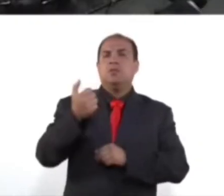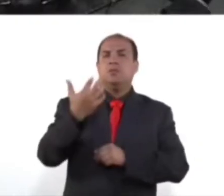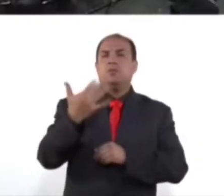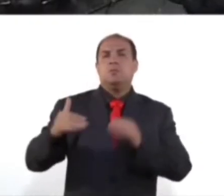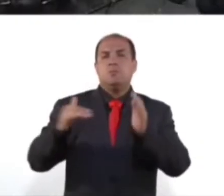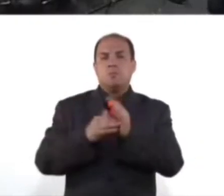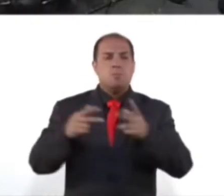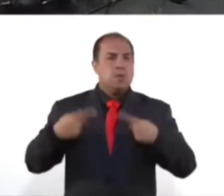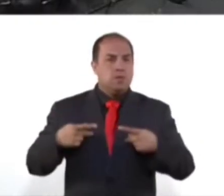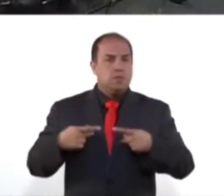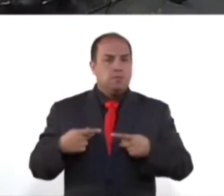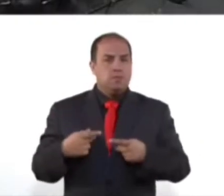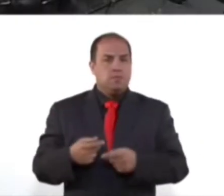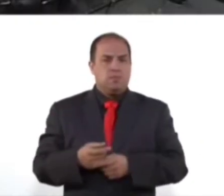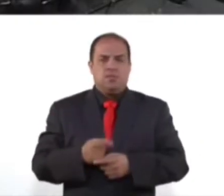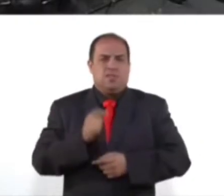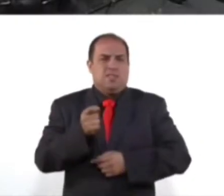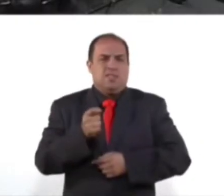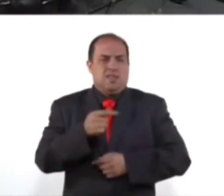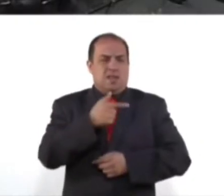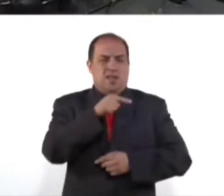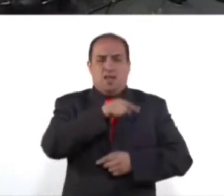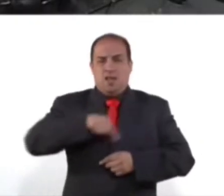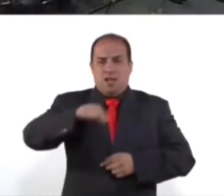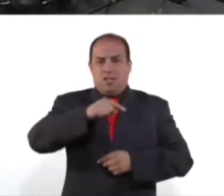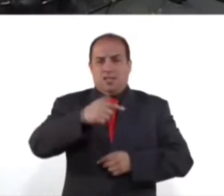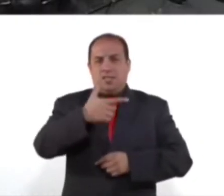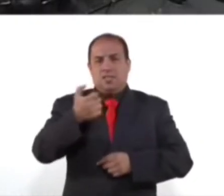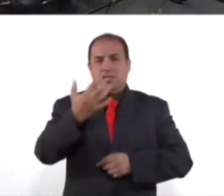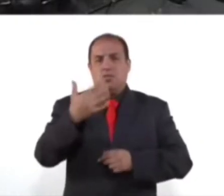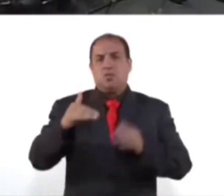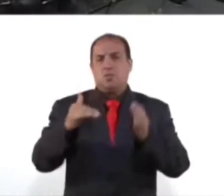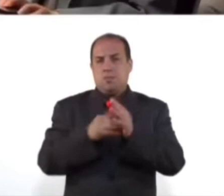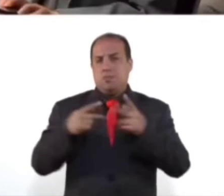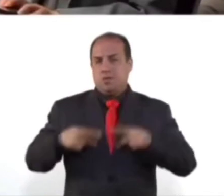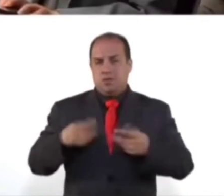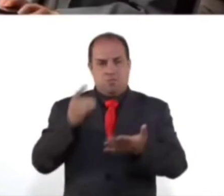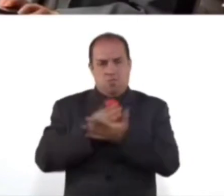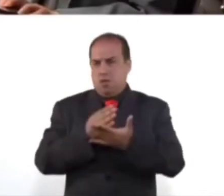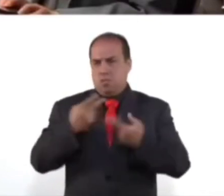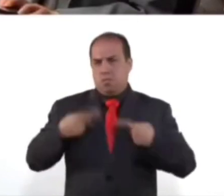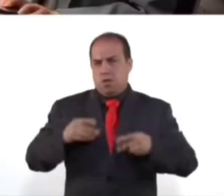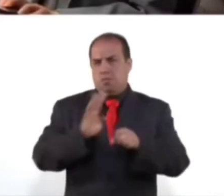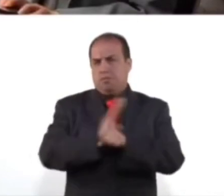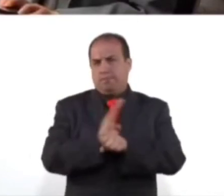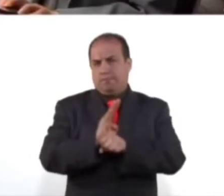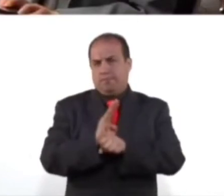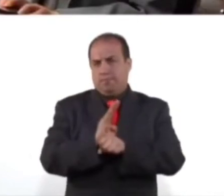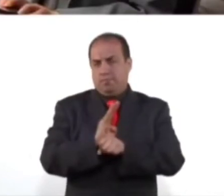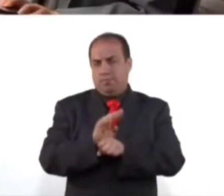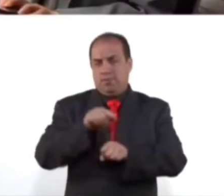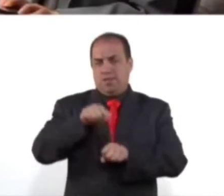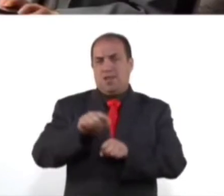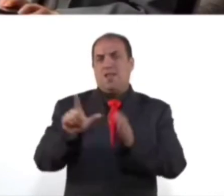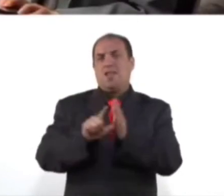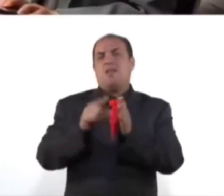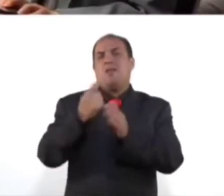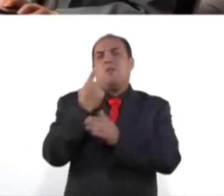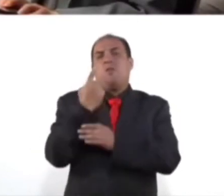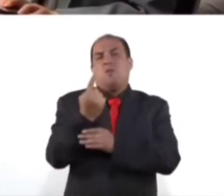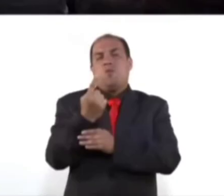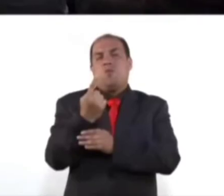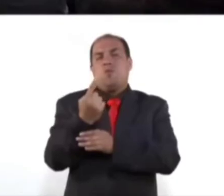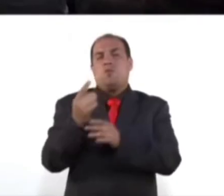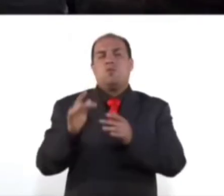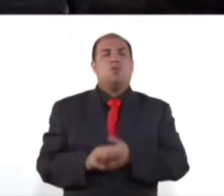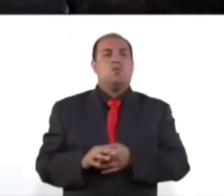personas, no es que esas 750 mil personas sean los únicos beneficiarios, porque los beneficios de la línea 1 son sobre toda la red de